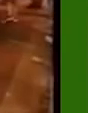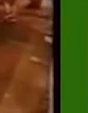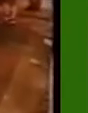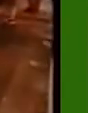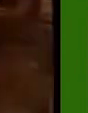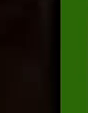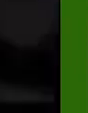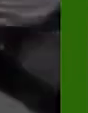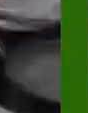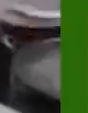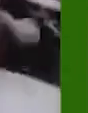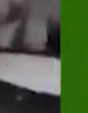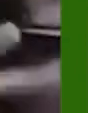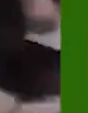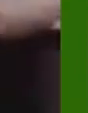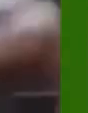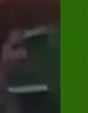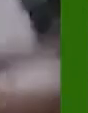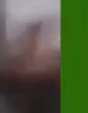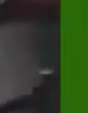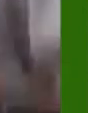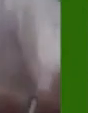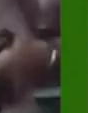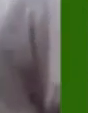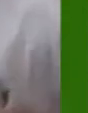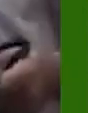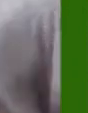la vía institucional democrática